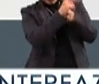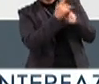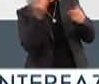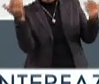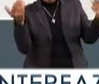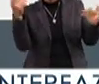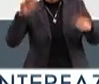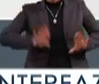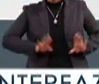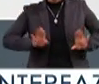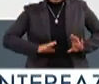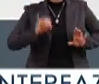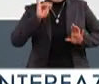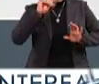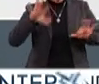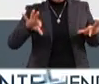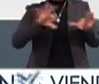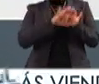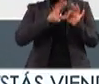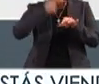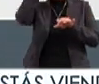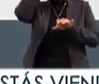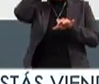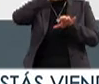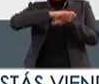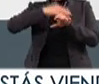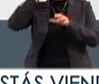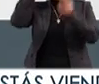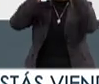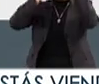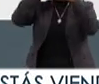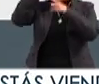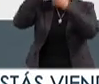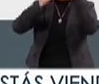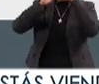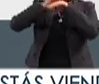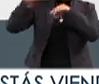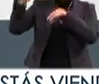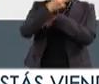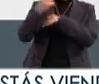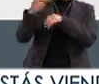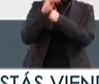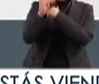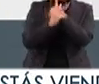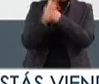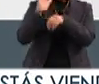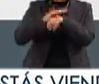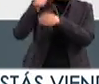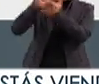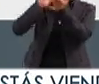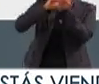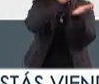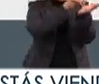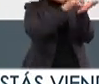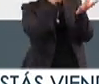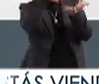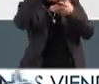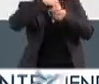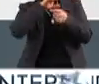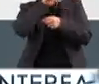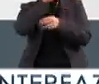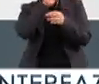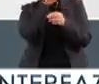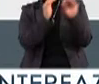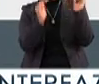país se hace un ingeniero más multicultural y así podemos aprender de los dos países un poco y así poder obtener